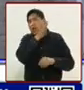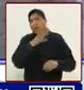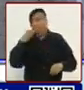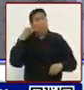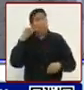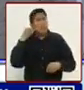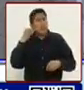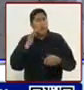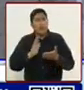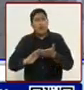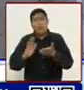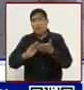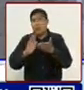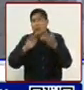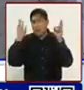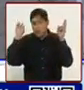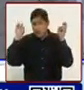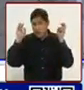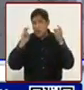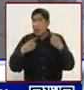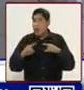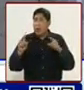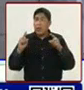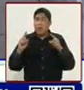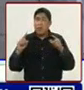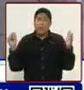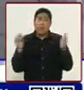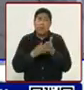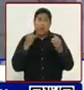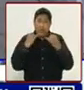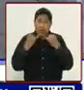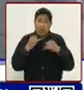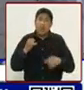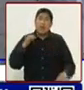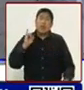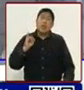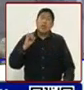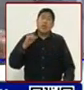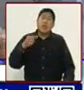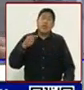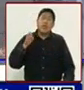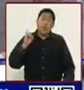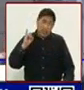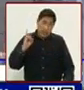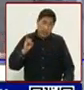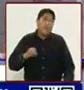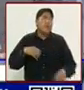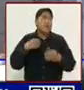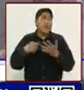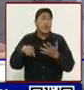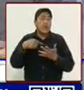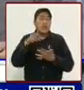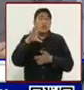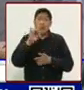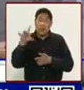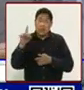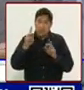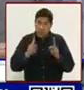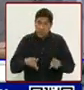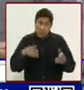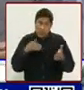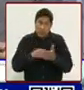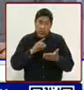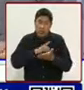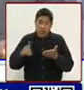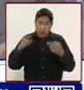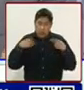ser amnistiados, nos está planteando ir expresamente en contra del informe GIEI. Entre las 88 personas que han cometido delitos contra